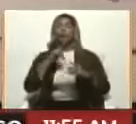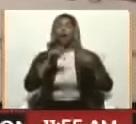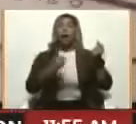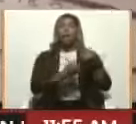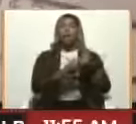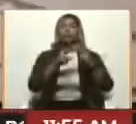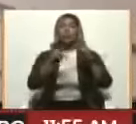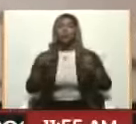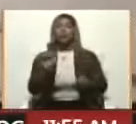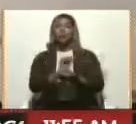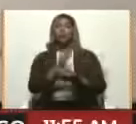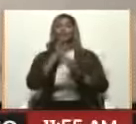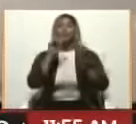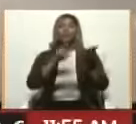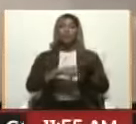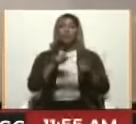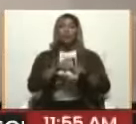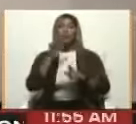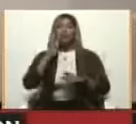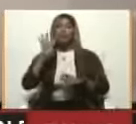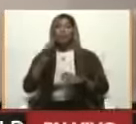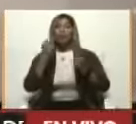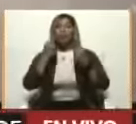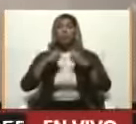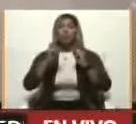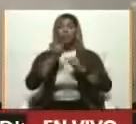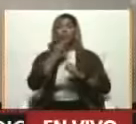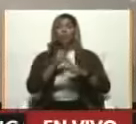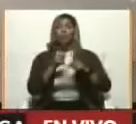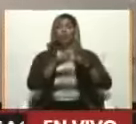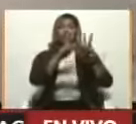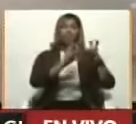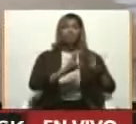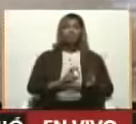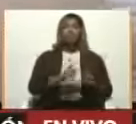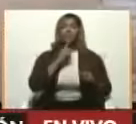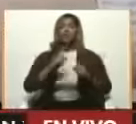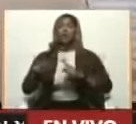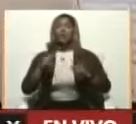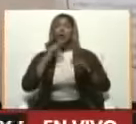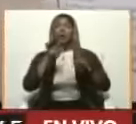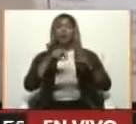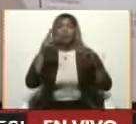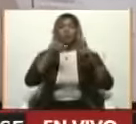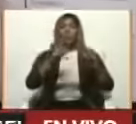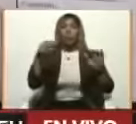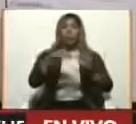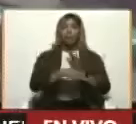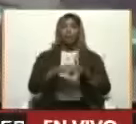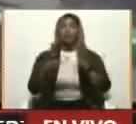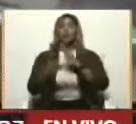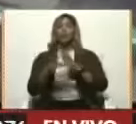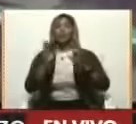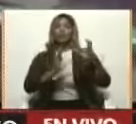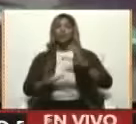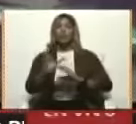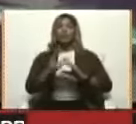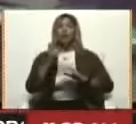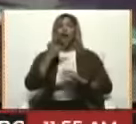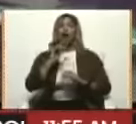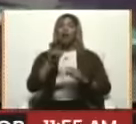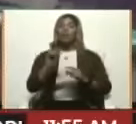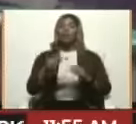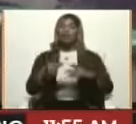Investigación Penal garantiza a los fiscales la práctica de peritajes y diligencias de investigación técnico-científica. Tiene bajo